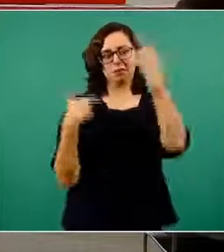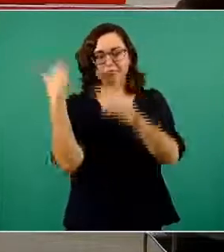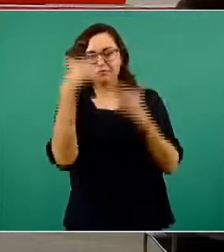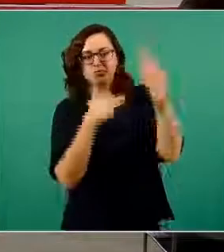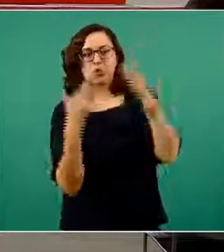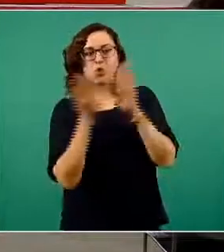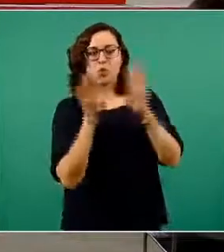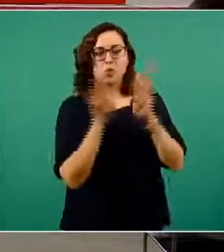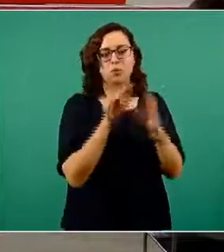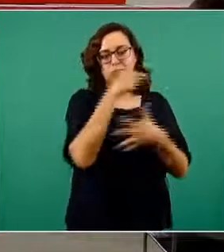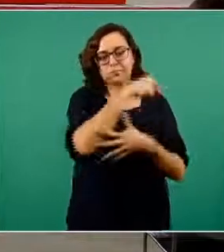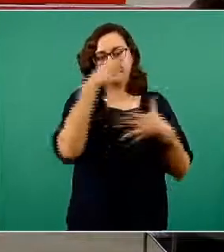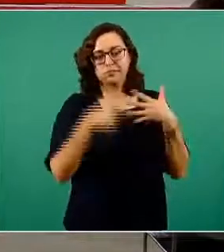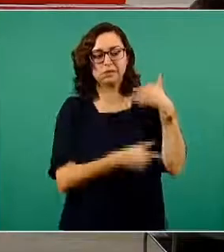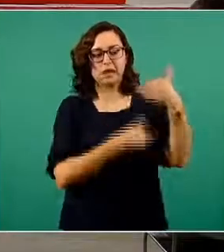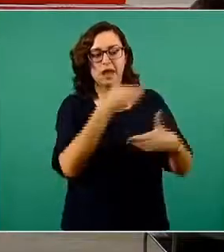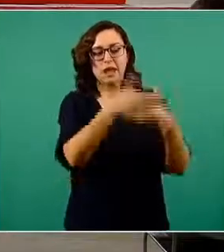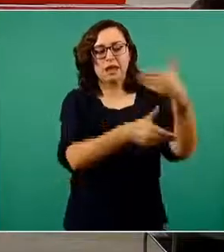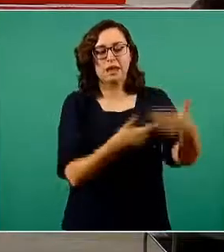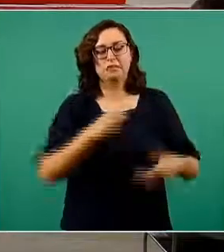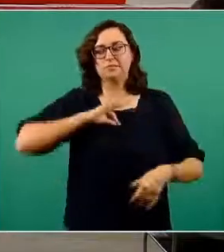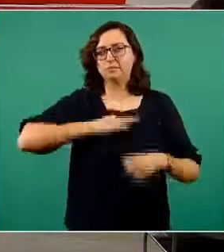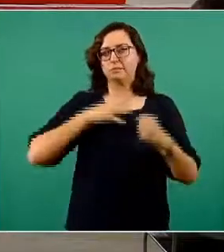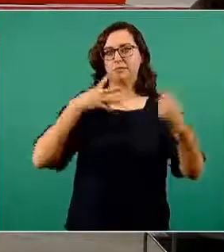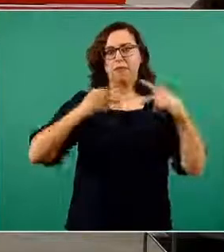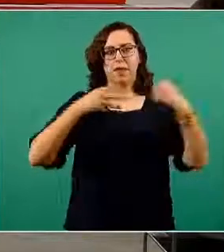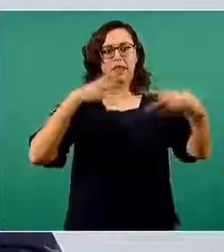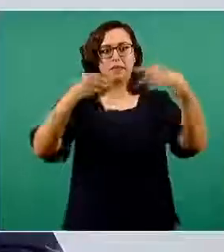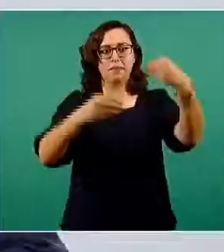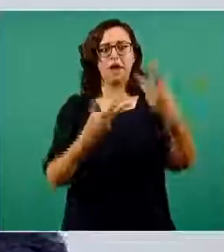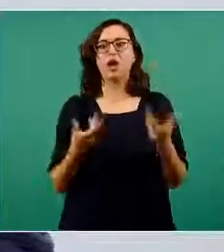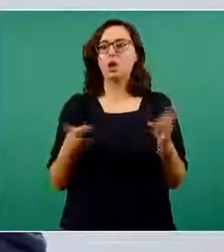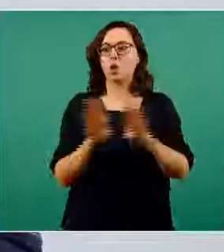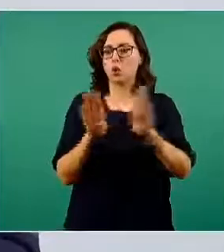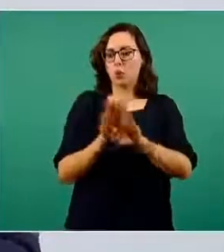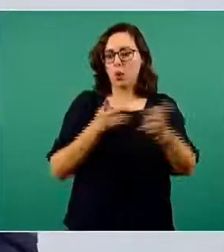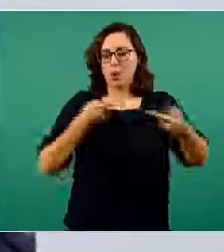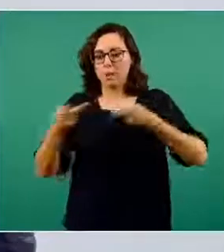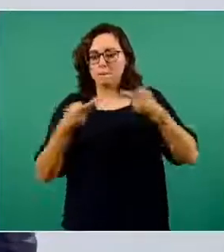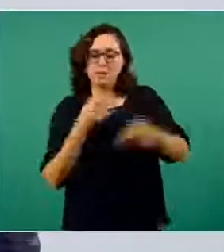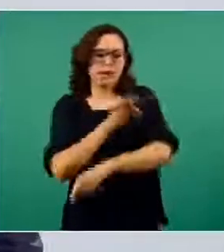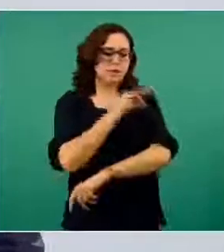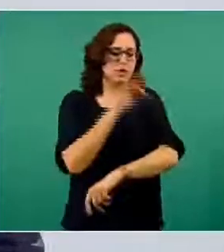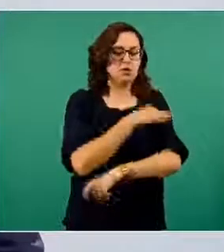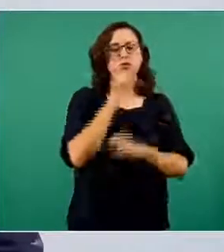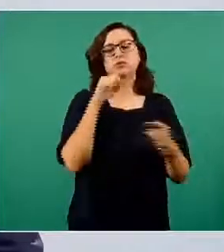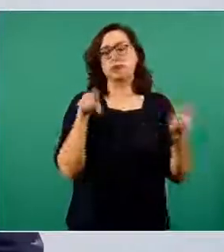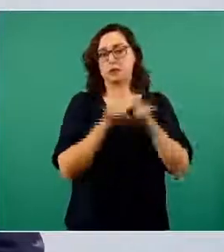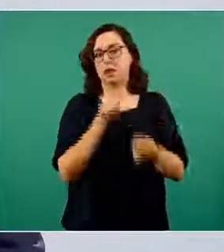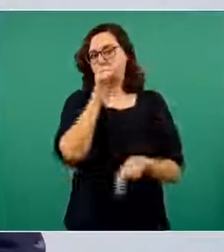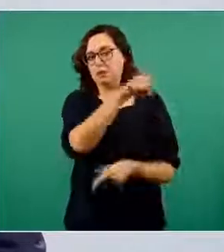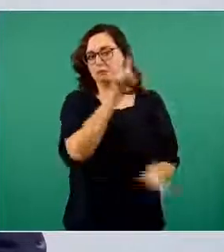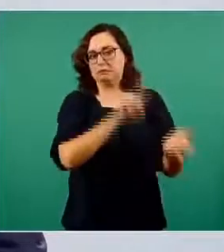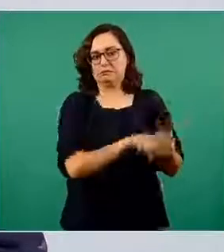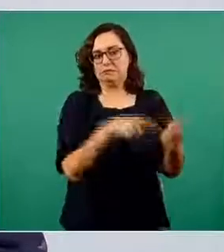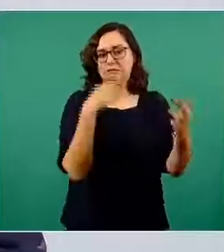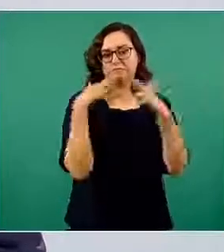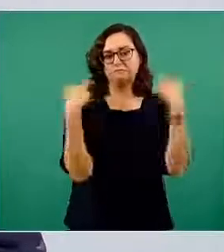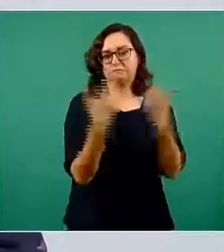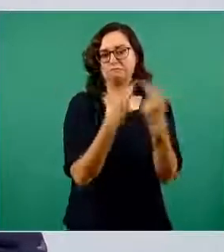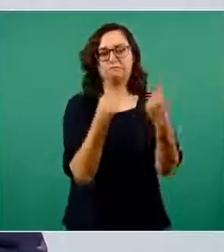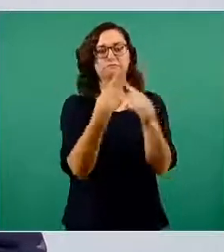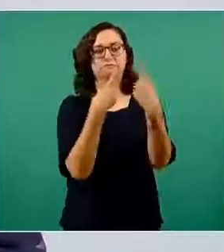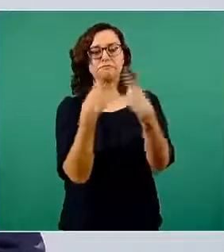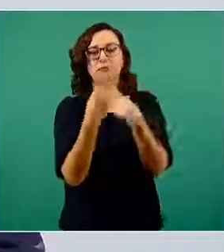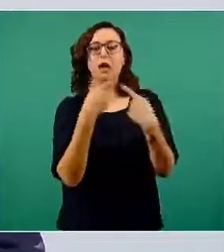de los diferentes puntos asociados a la epidemia y sobre todo la Estrategia Nacional de Vacunación y obviamente las modificaciones